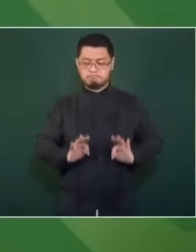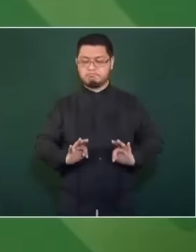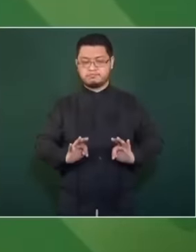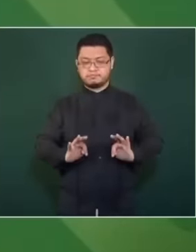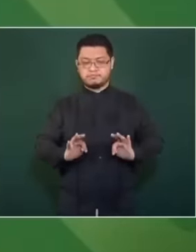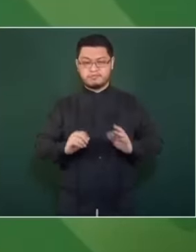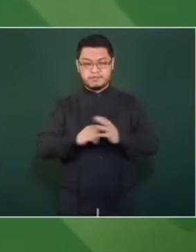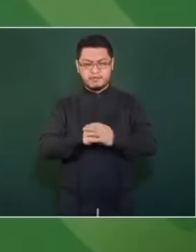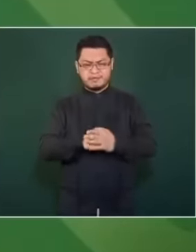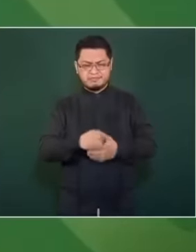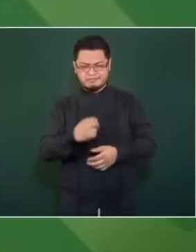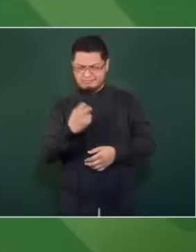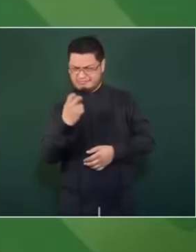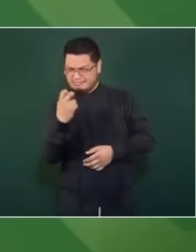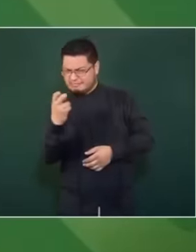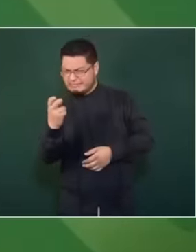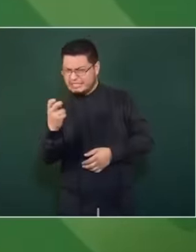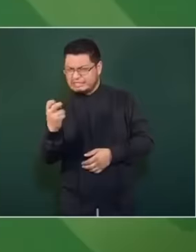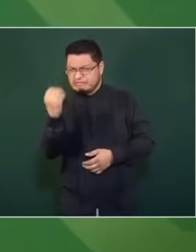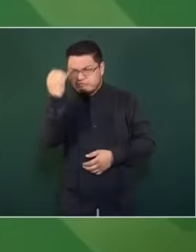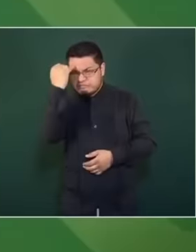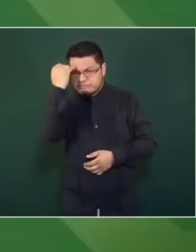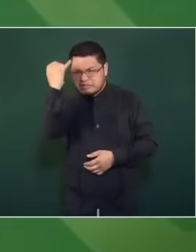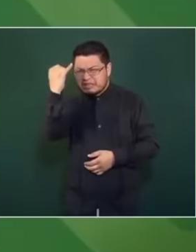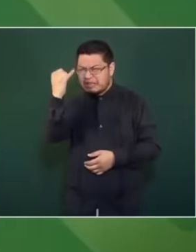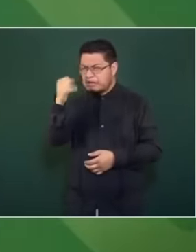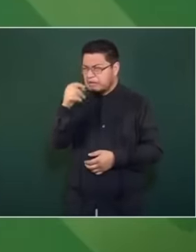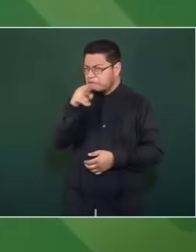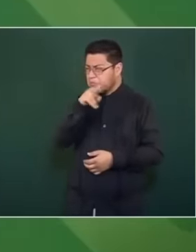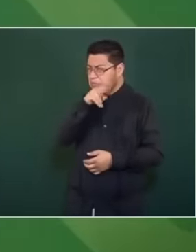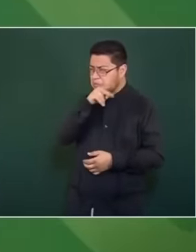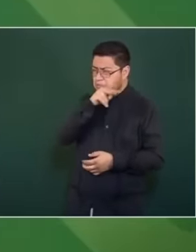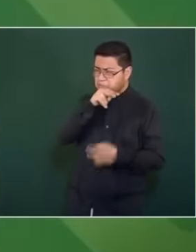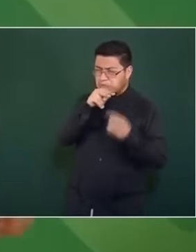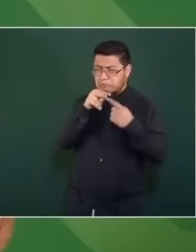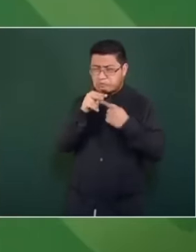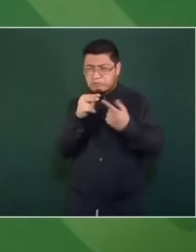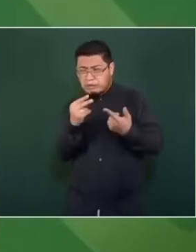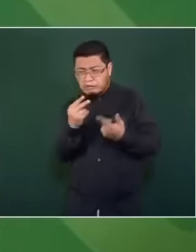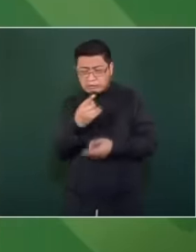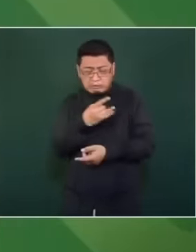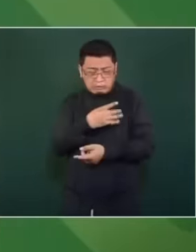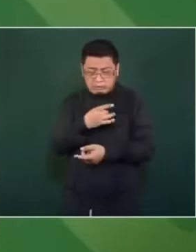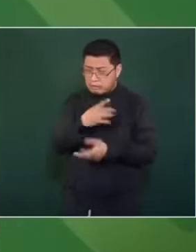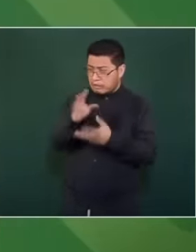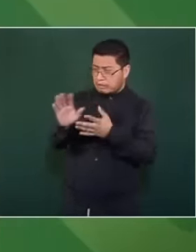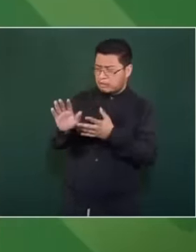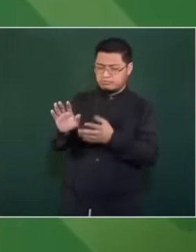es tan irracional lo que hicieron estos corruptos